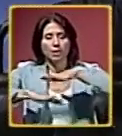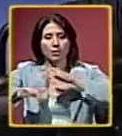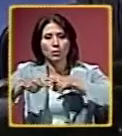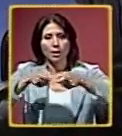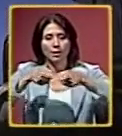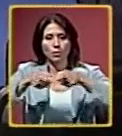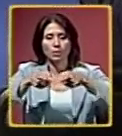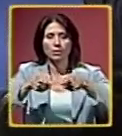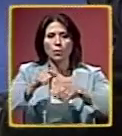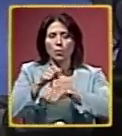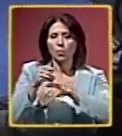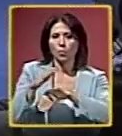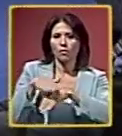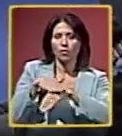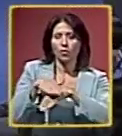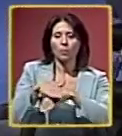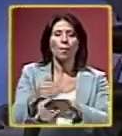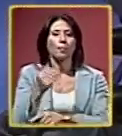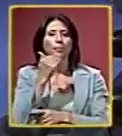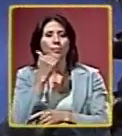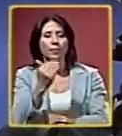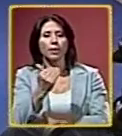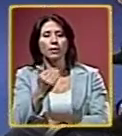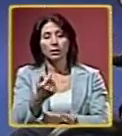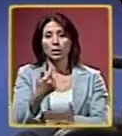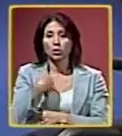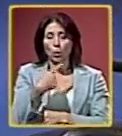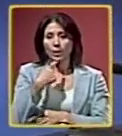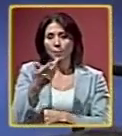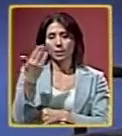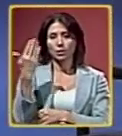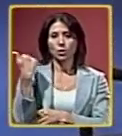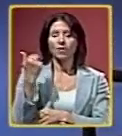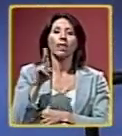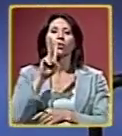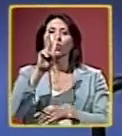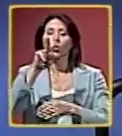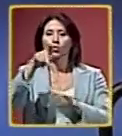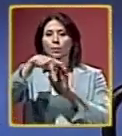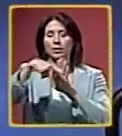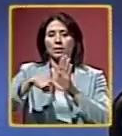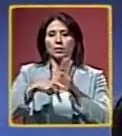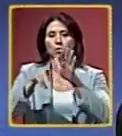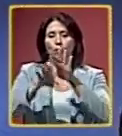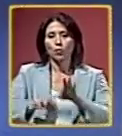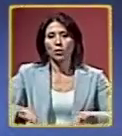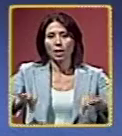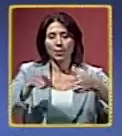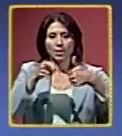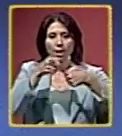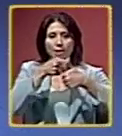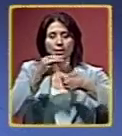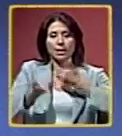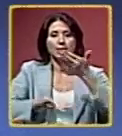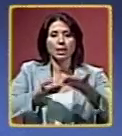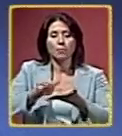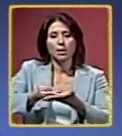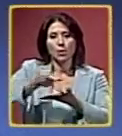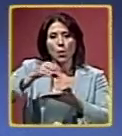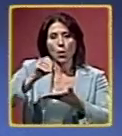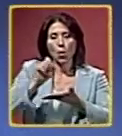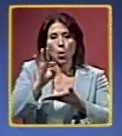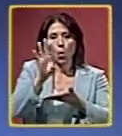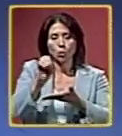Fernando. Muchas gracias, don Juan Rafael. Le mencionaba entonces dos principios fundamentales. El principio del servicio al costo,